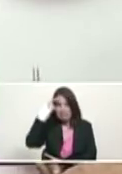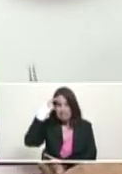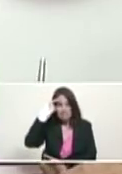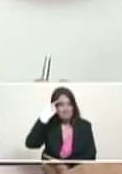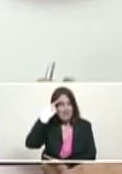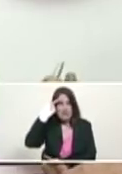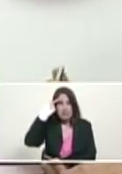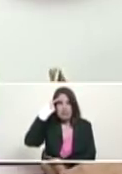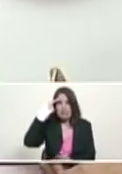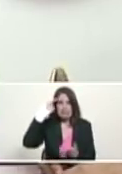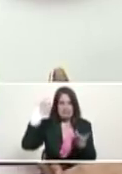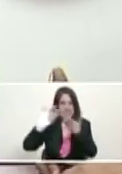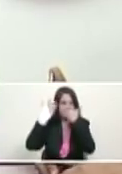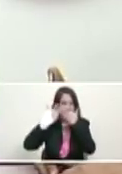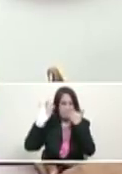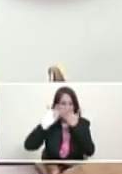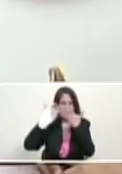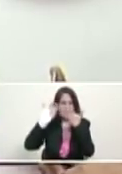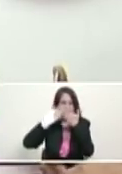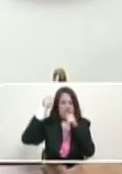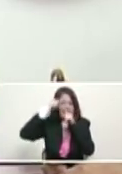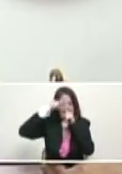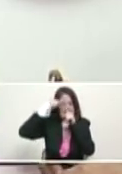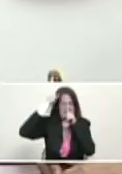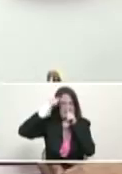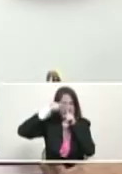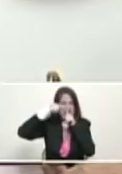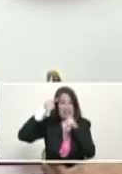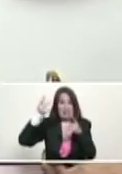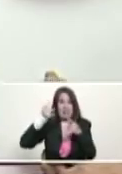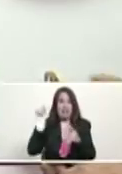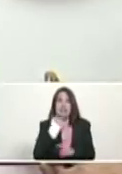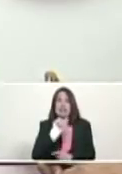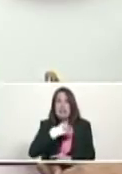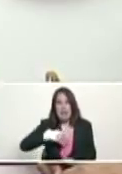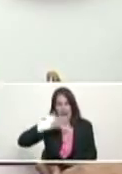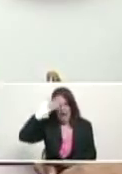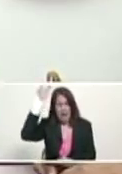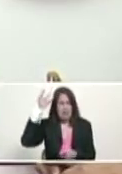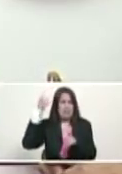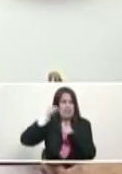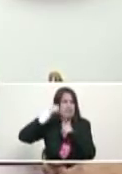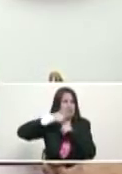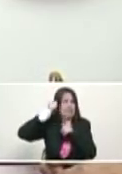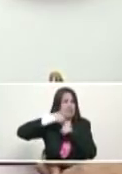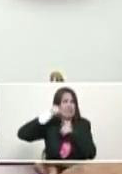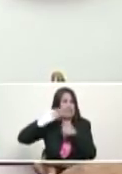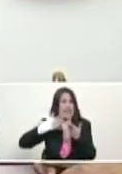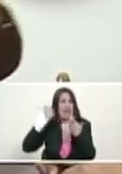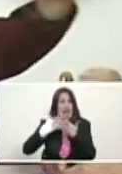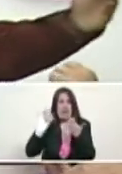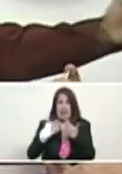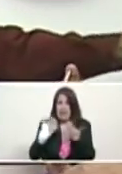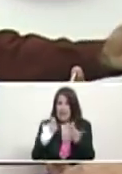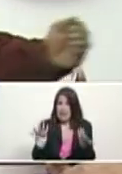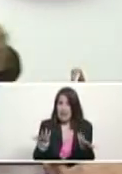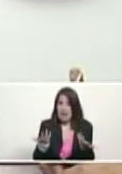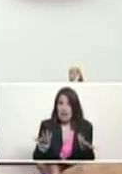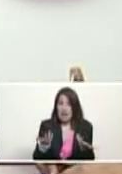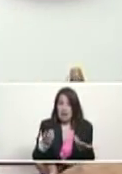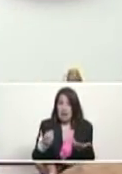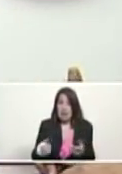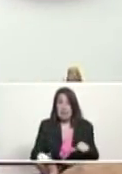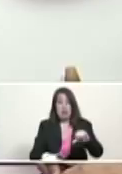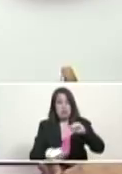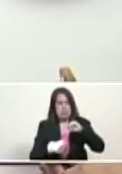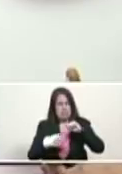mente guerrerista, vienen de la guerra de Irak, de Afganistán, de Siria, de Libia, vienen de la guerra centroamericana en los